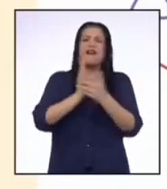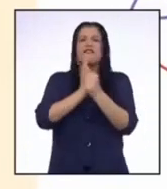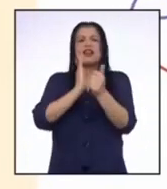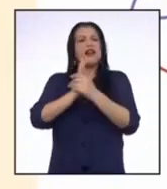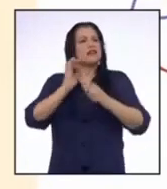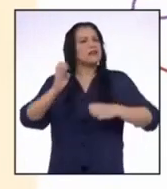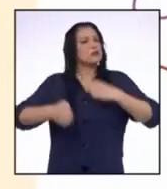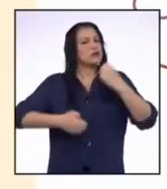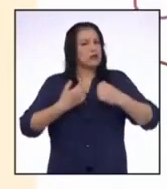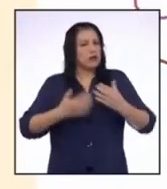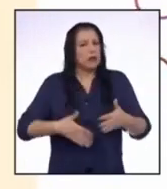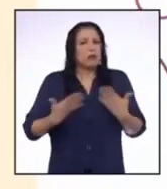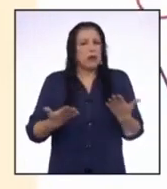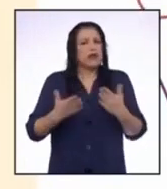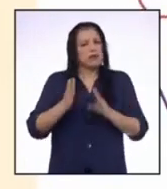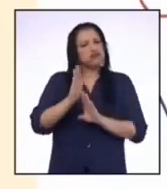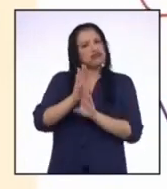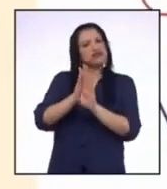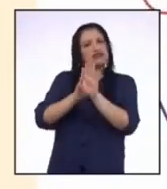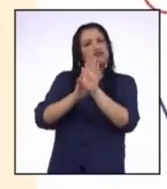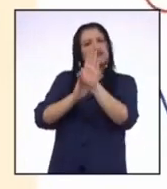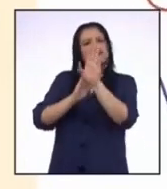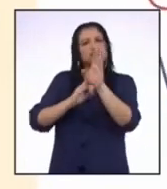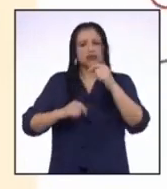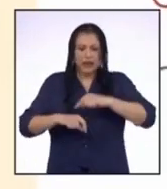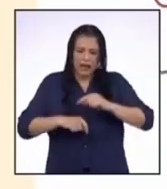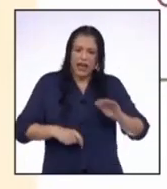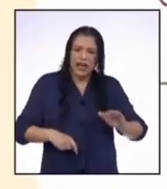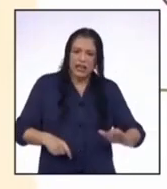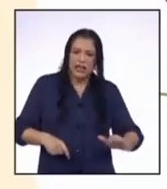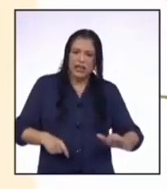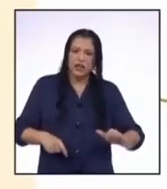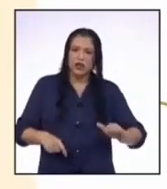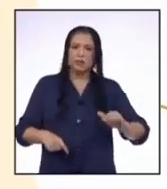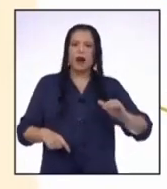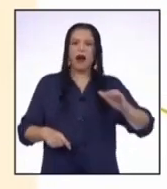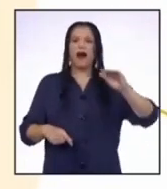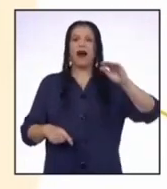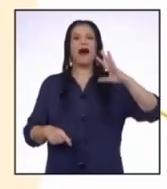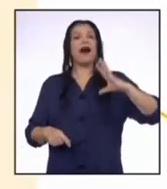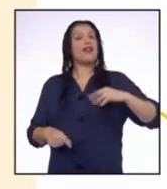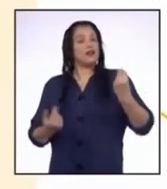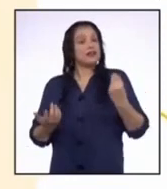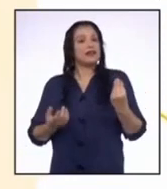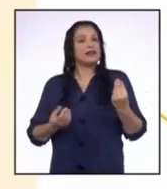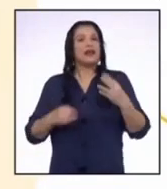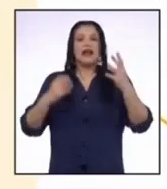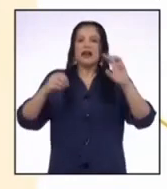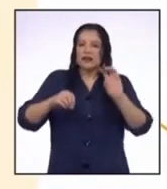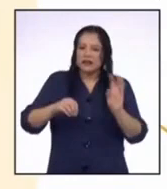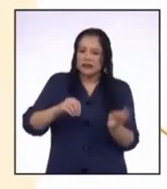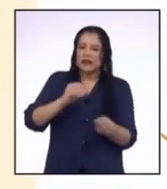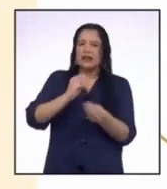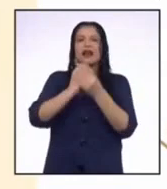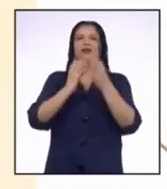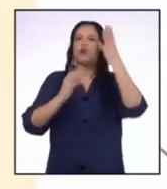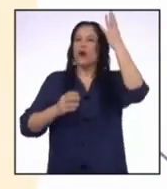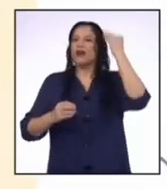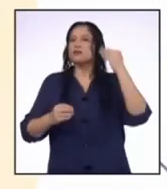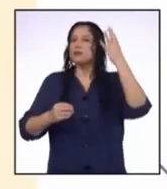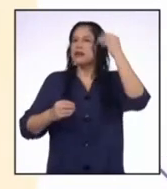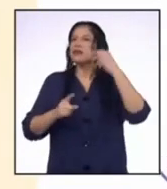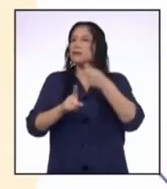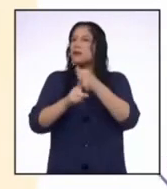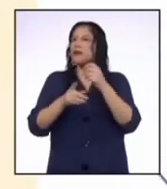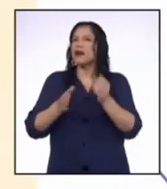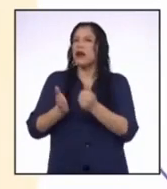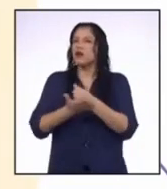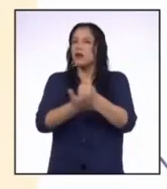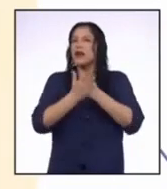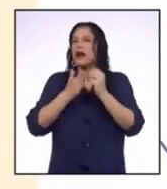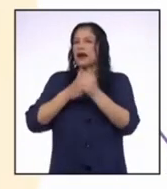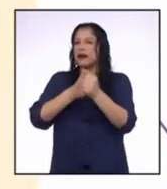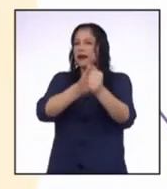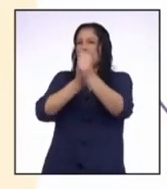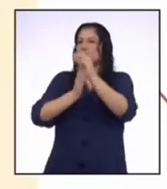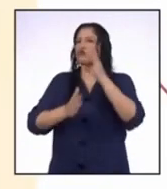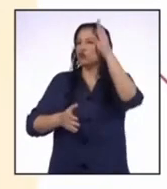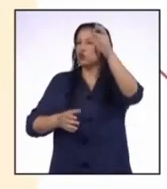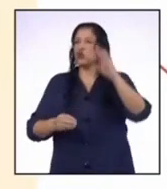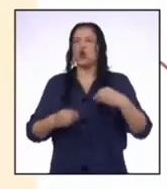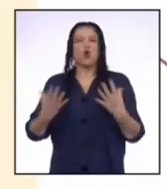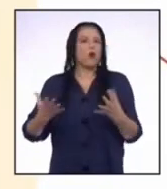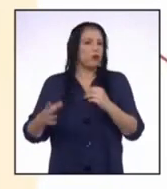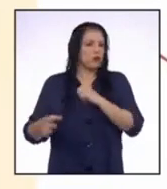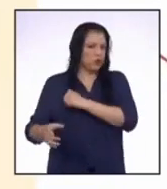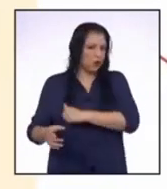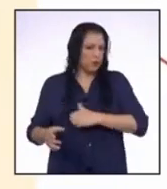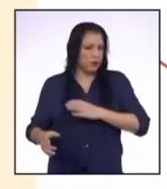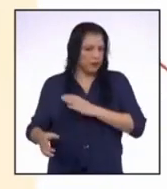emocionales pueden ser desarrolladas durante la infancia y la adolescencia, integrando experiencias previas que guiarán su comportamiento futuro.